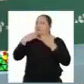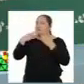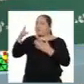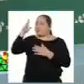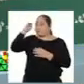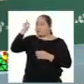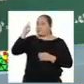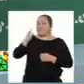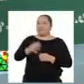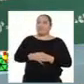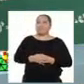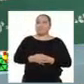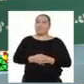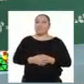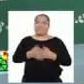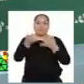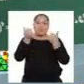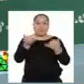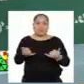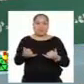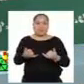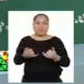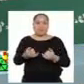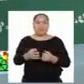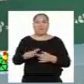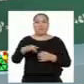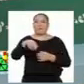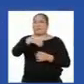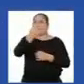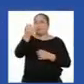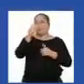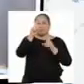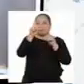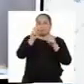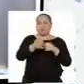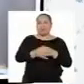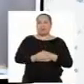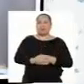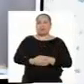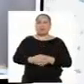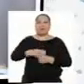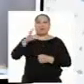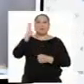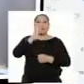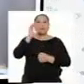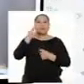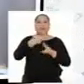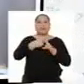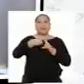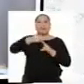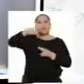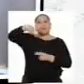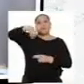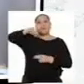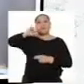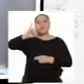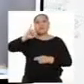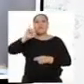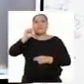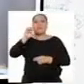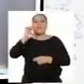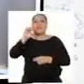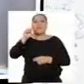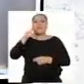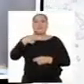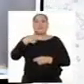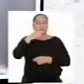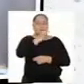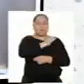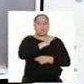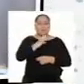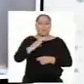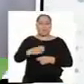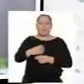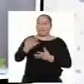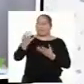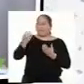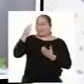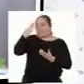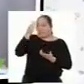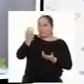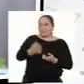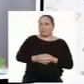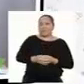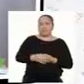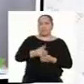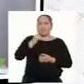Gracias, profesor. Ahora, vamos con la siguiente pregunta. Hola, soy Moisés y soy del Callao. Lo que yo quería saber